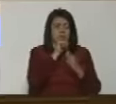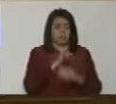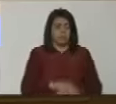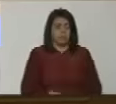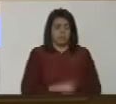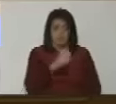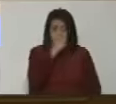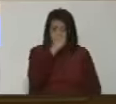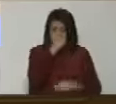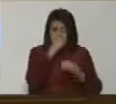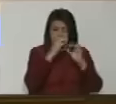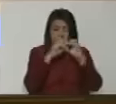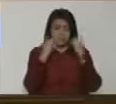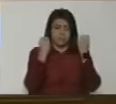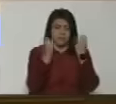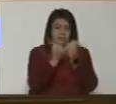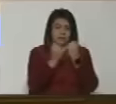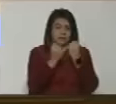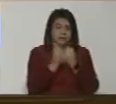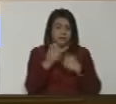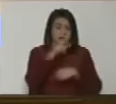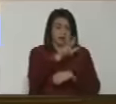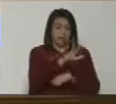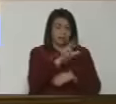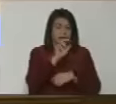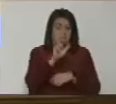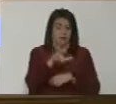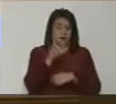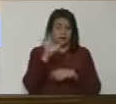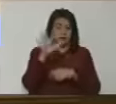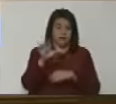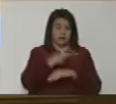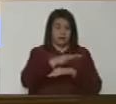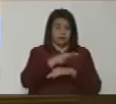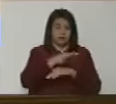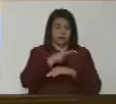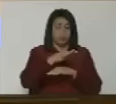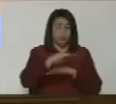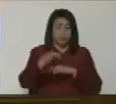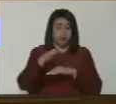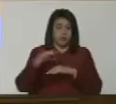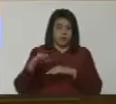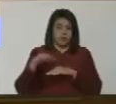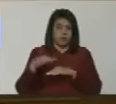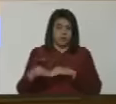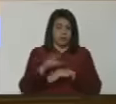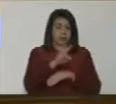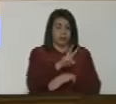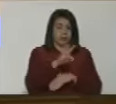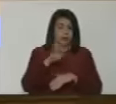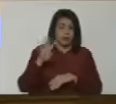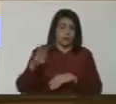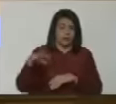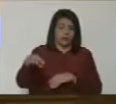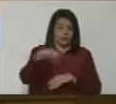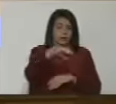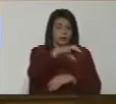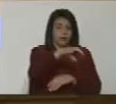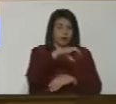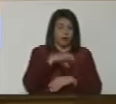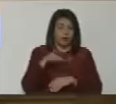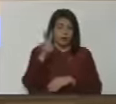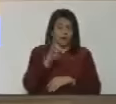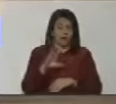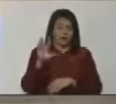abuelas, organización en los 335 municipios y en las 24 entidades